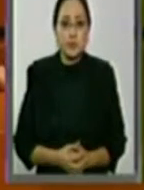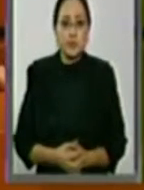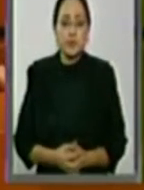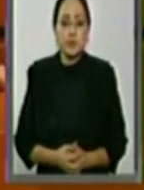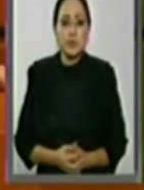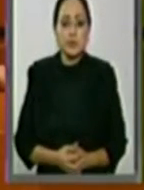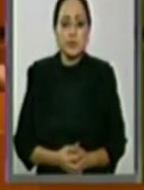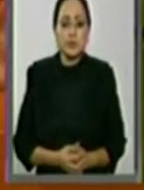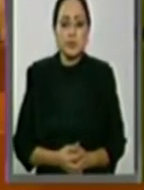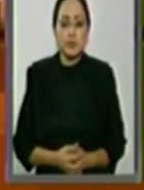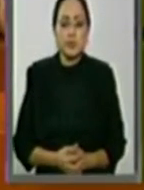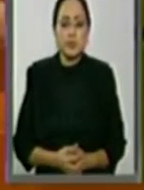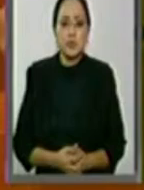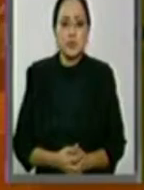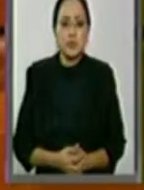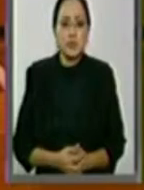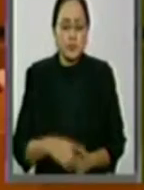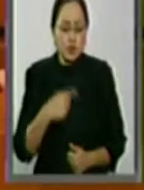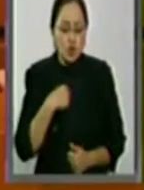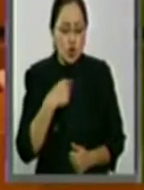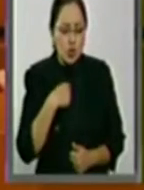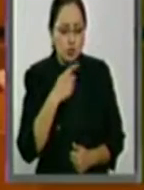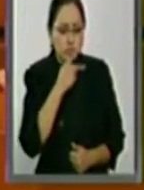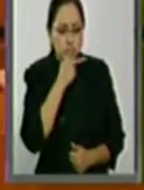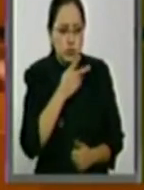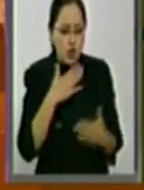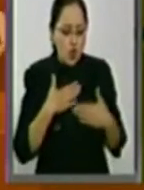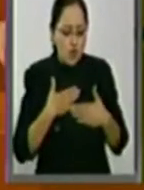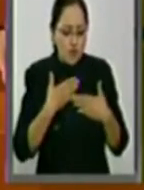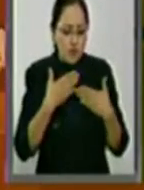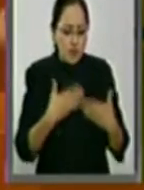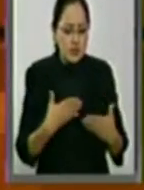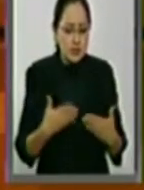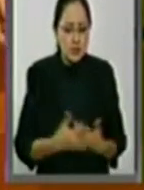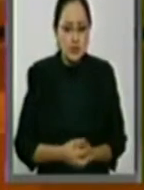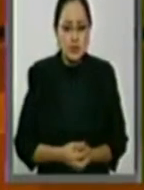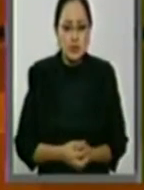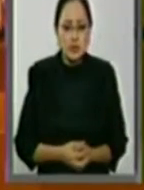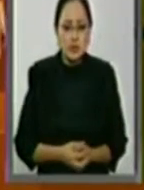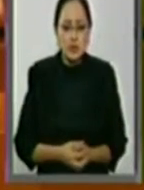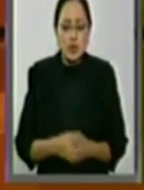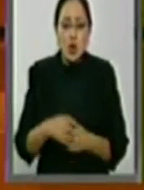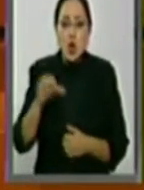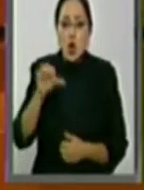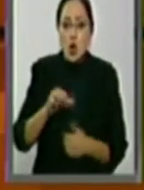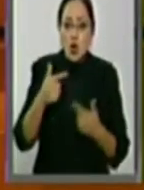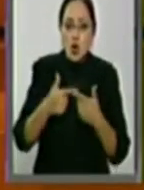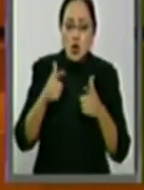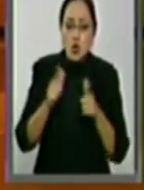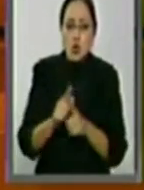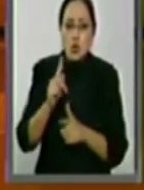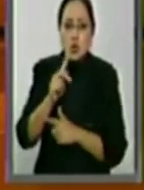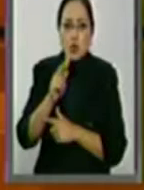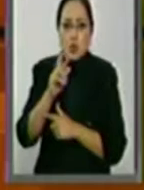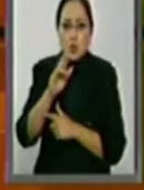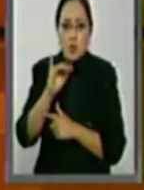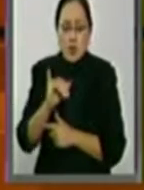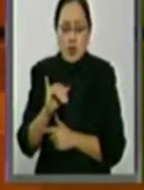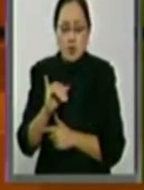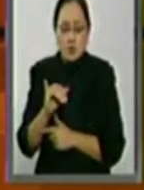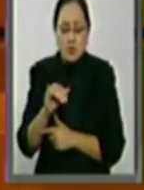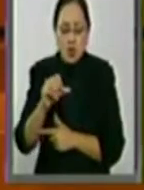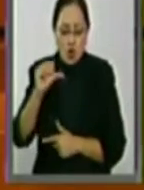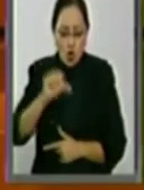Y hablo de confianza, porque hoy lo que el grupo parlamentario del PRI está